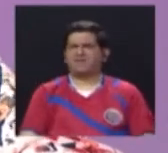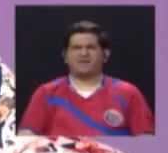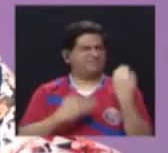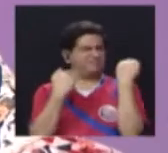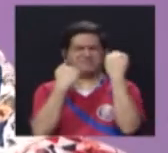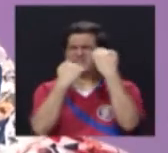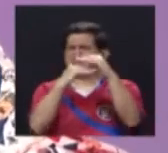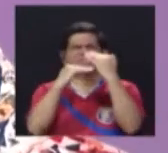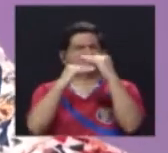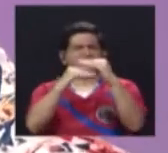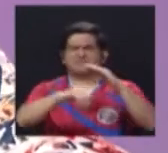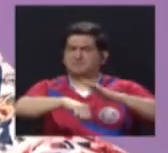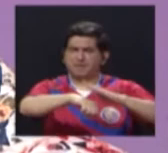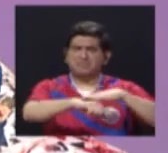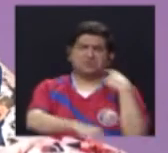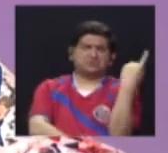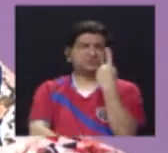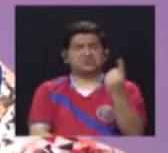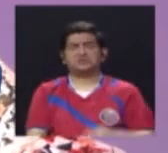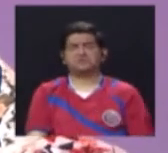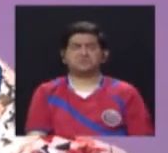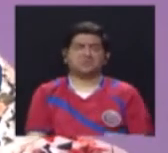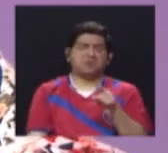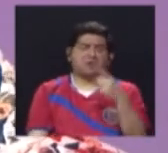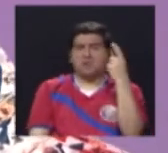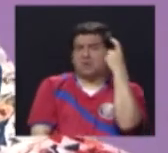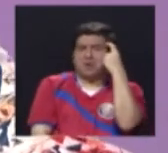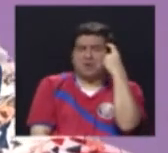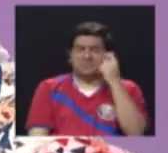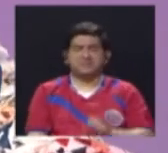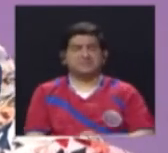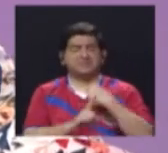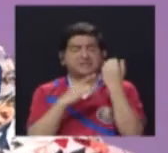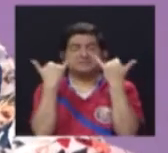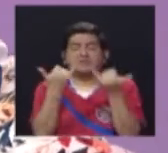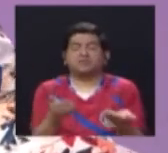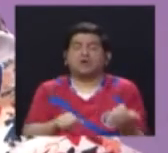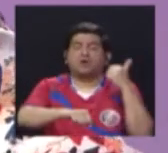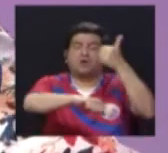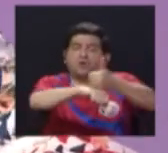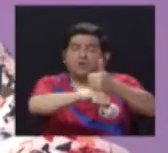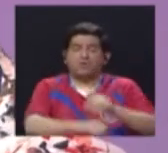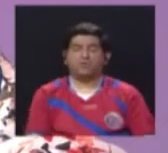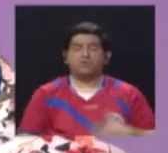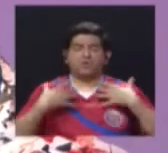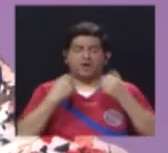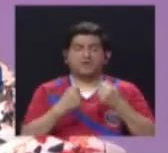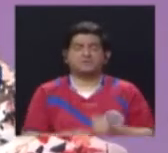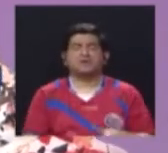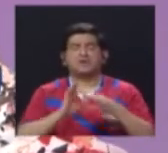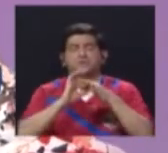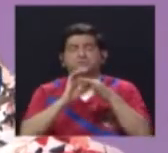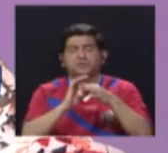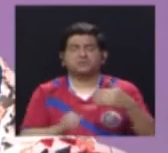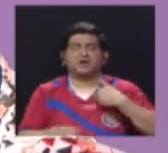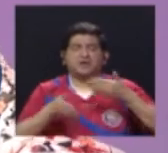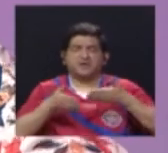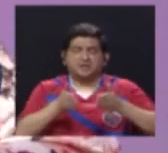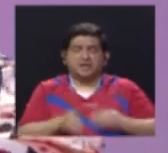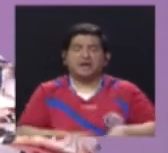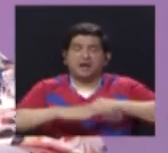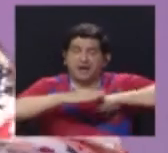reduccionista que permita solamente colocarlo en el punto en que nos han querido colocar en salud sexual y reproductiva del